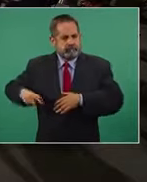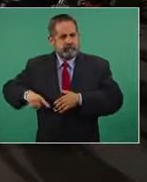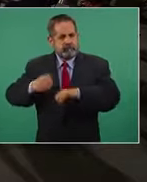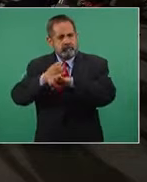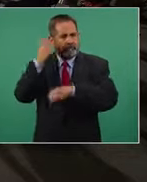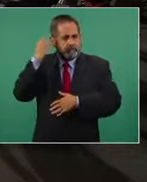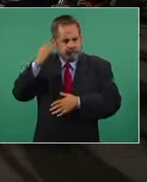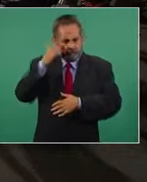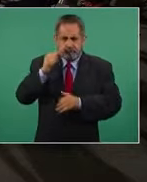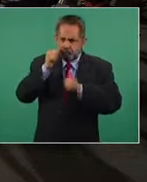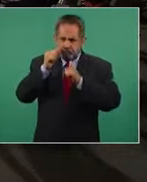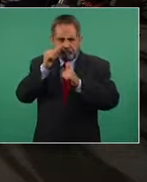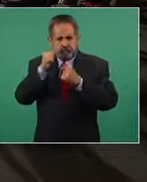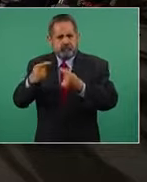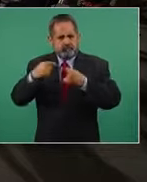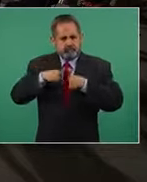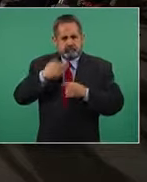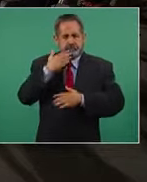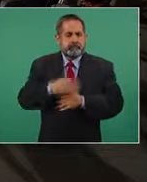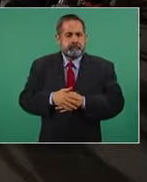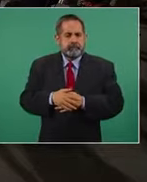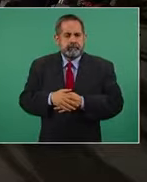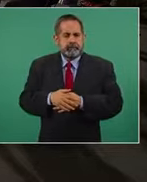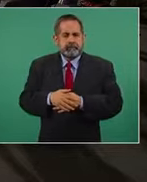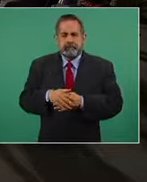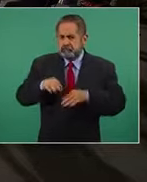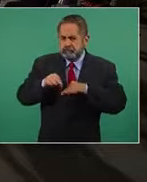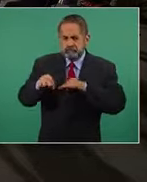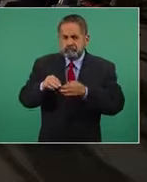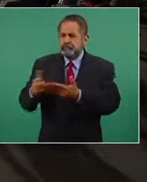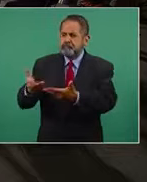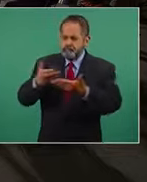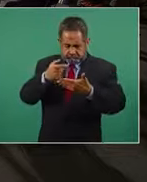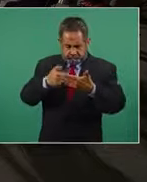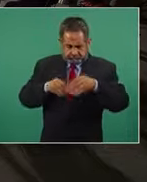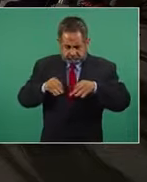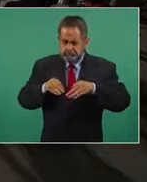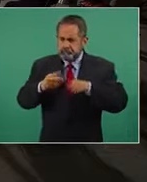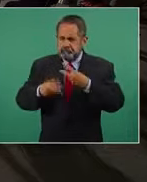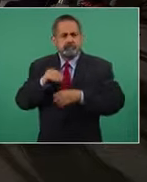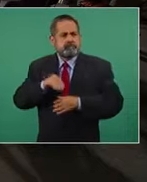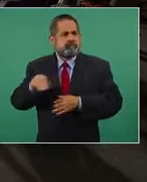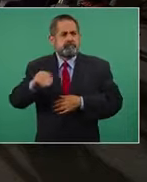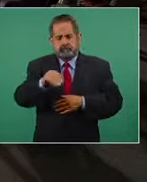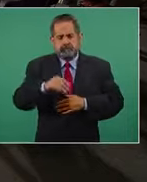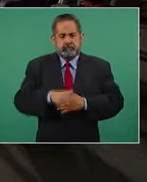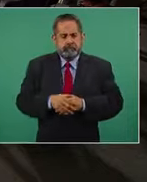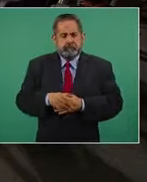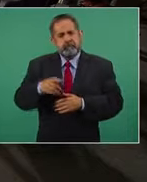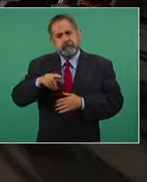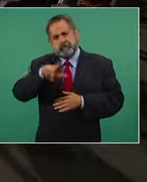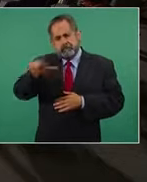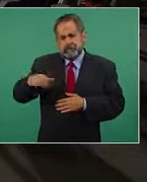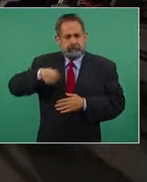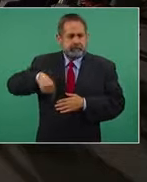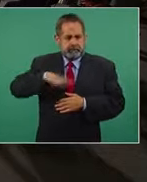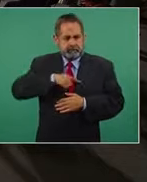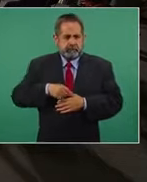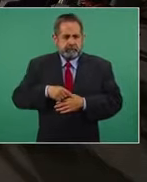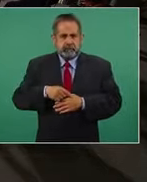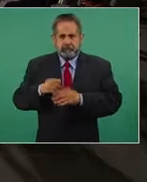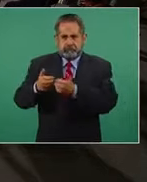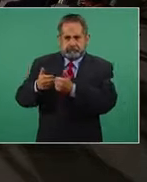Oaxaca, cumplimos un programa de trabajo que ellos nos presentaron y después nos quedamos a hacer el trabajo ya de